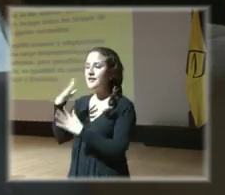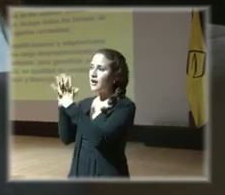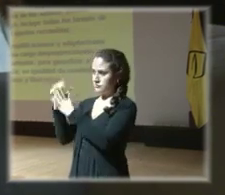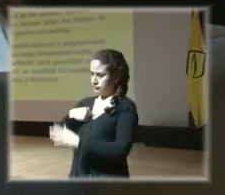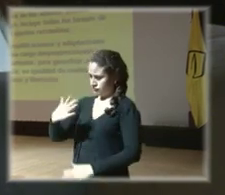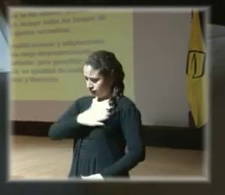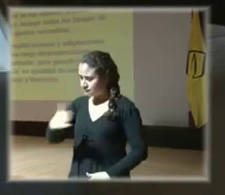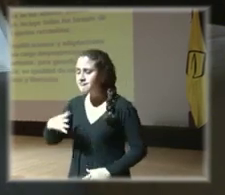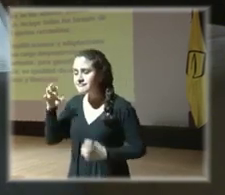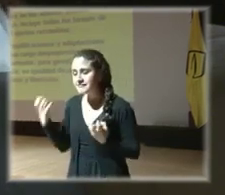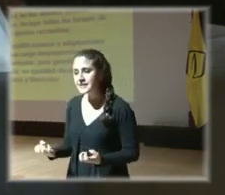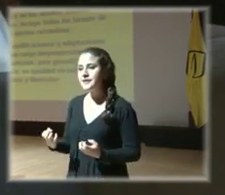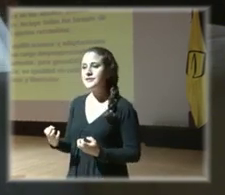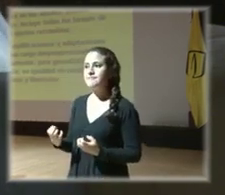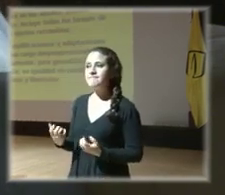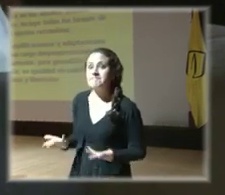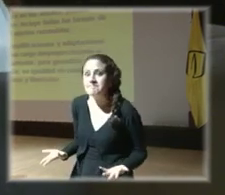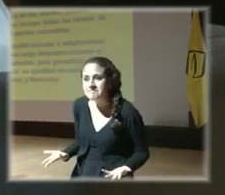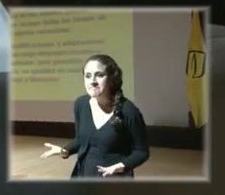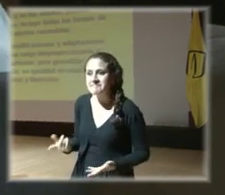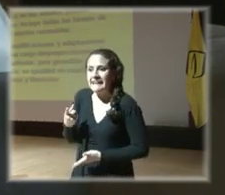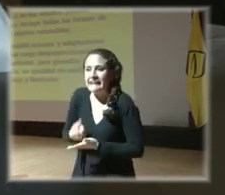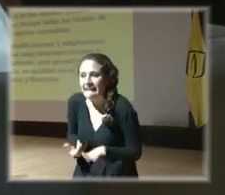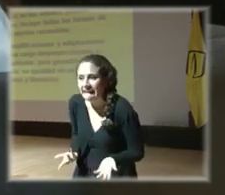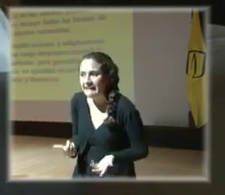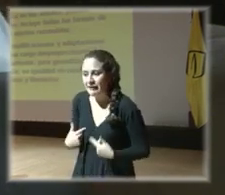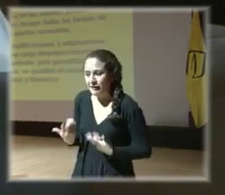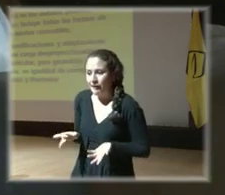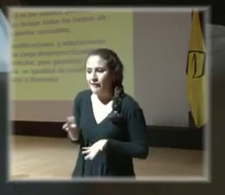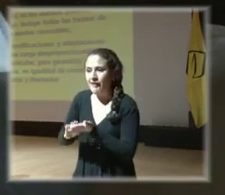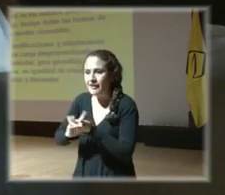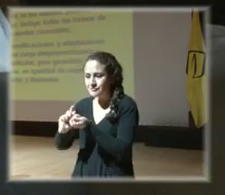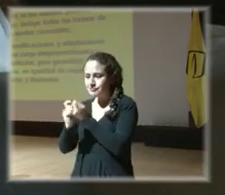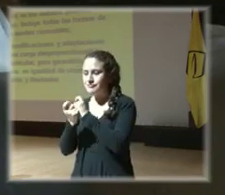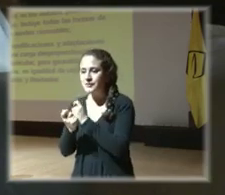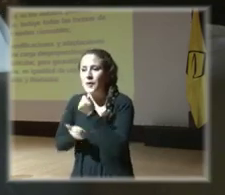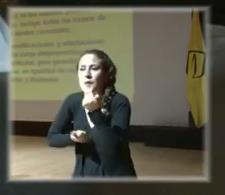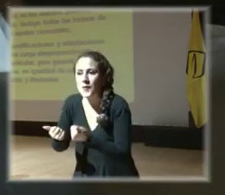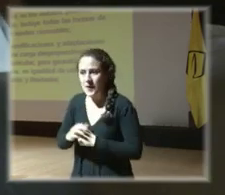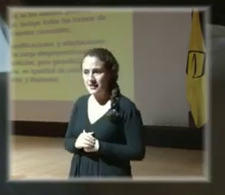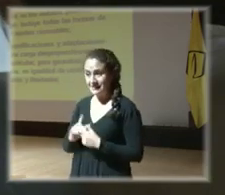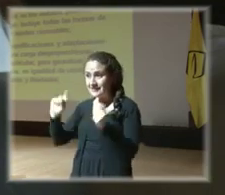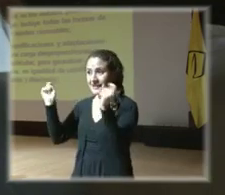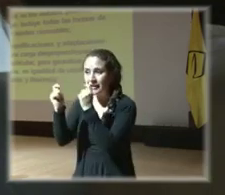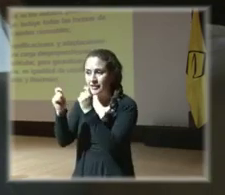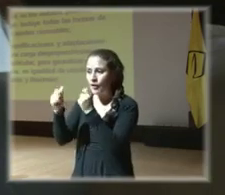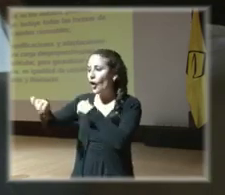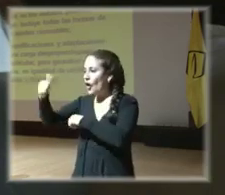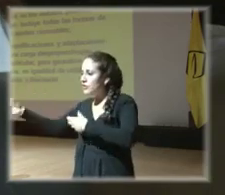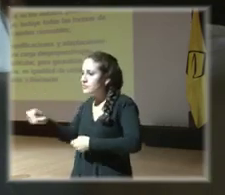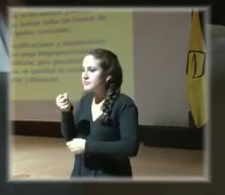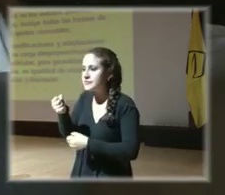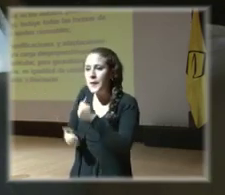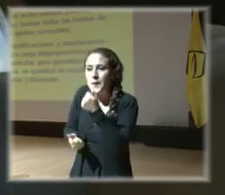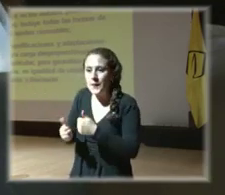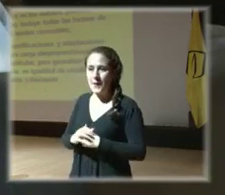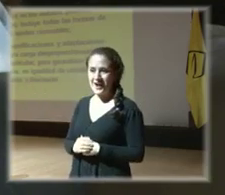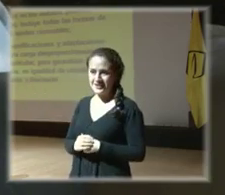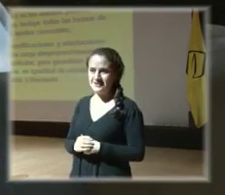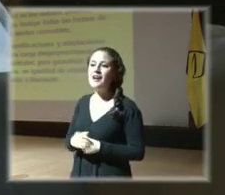hacerlo, pero ¿qué? ¿Con qué lo reemplazamos? Entonces, como